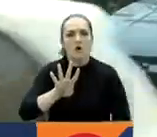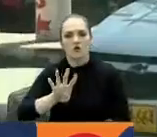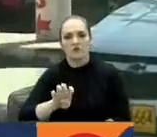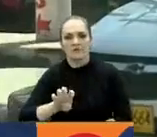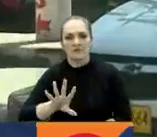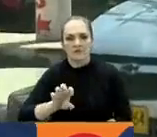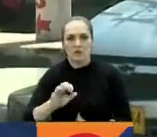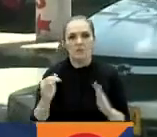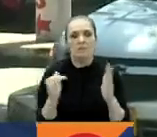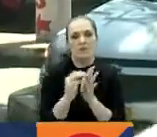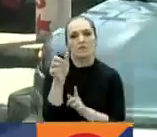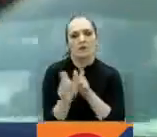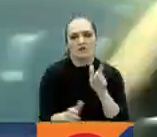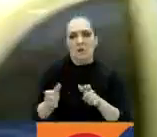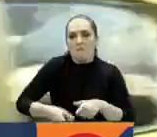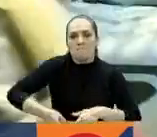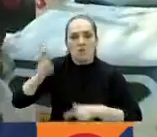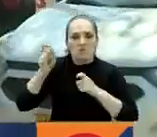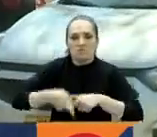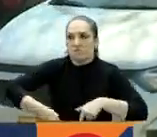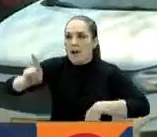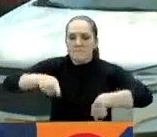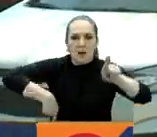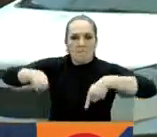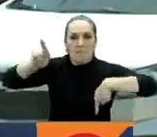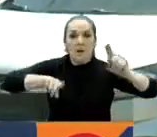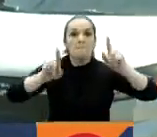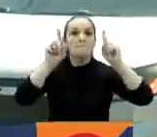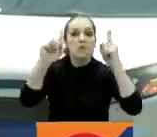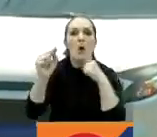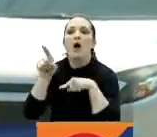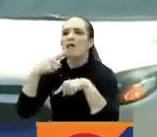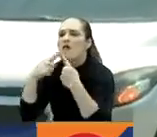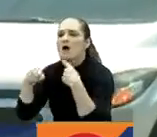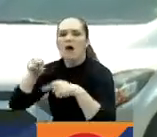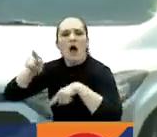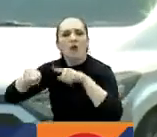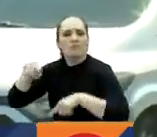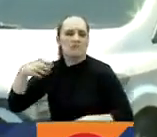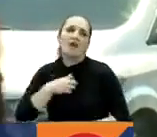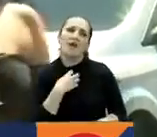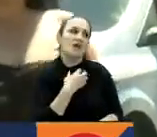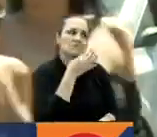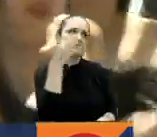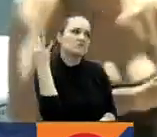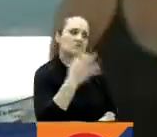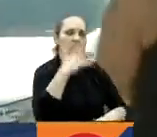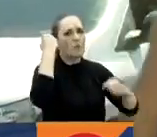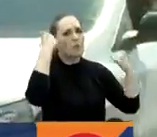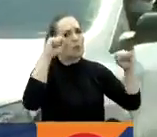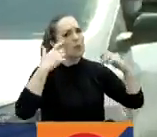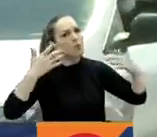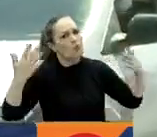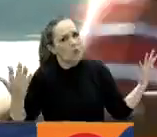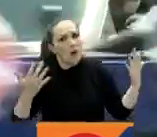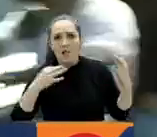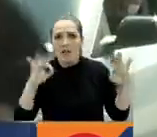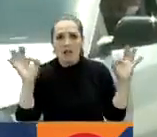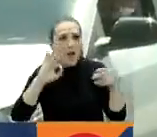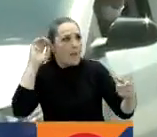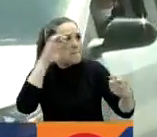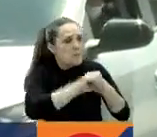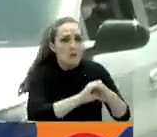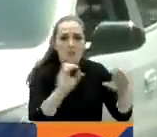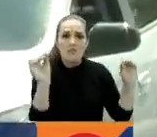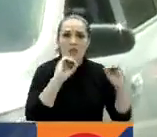950.000 pasajeros. Sin embargo, RTBC Noticias habló con alguno de ellos que se quejan y tienen mucha preocupación porque no han encontrado